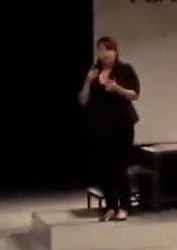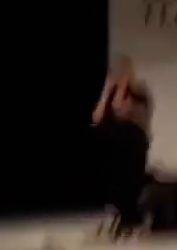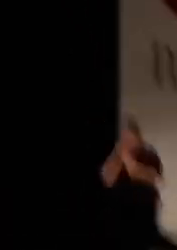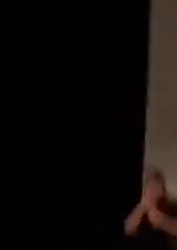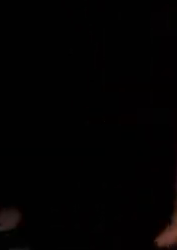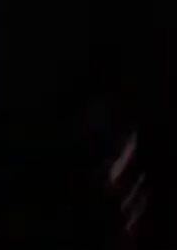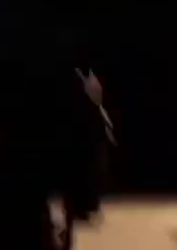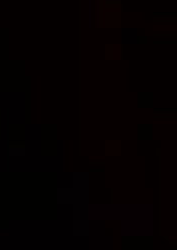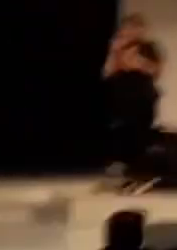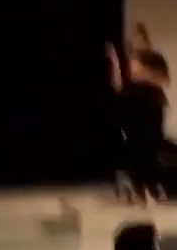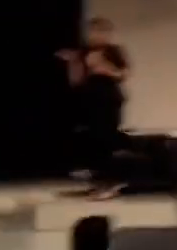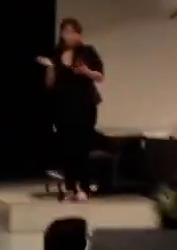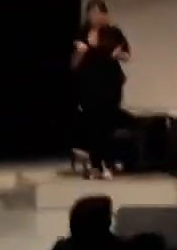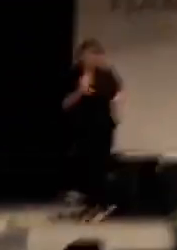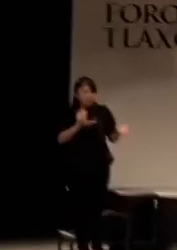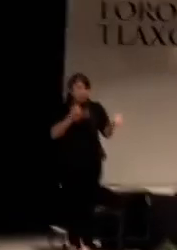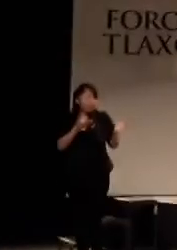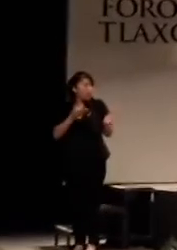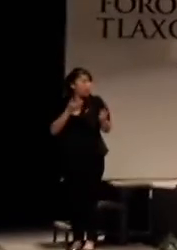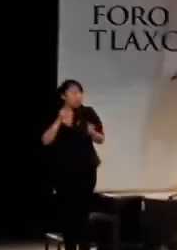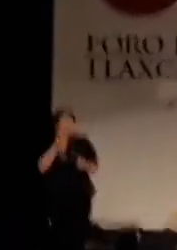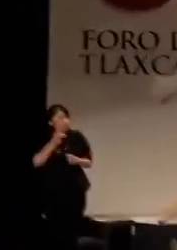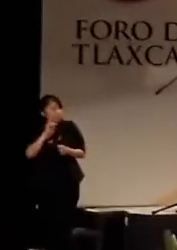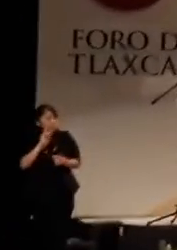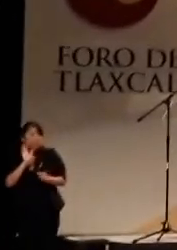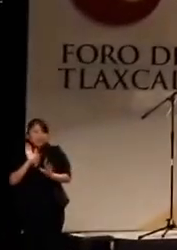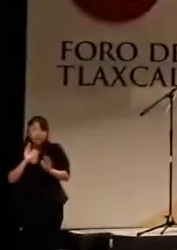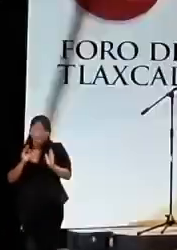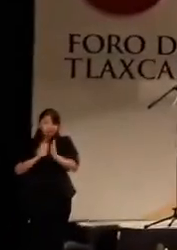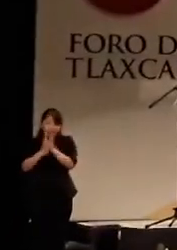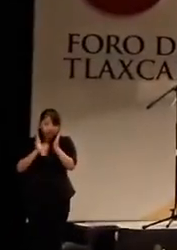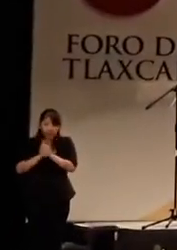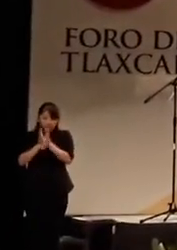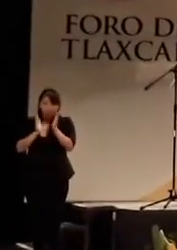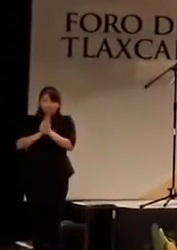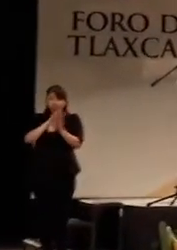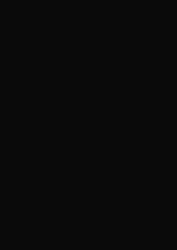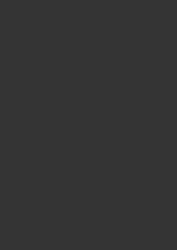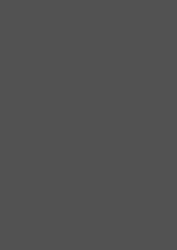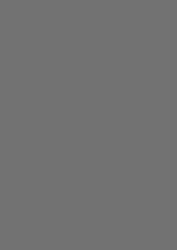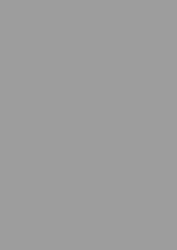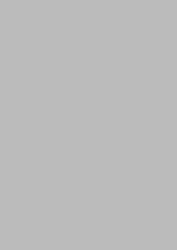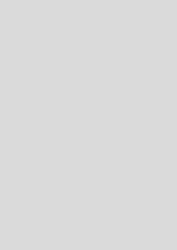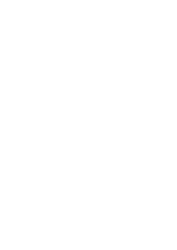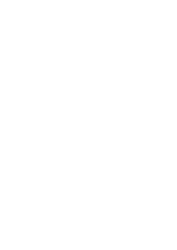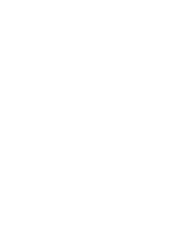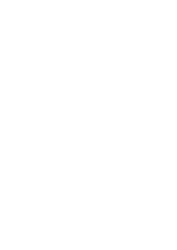iniciar el proceso de insaculación para la participación de quienes han registrado.